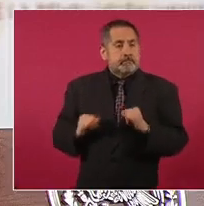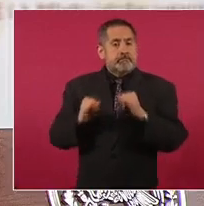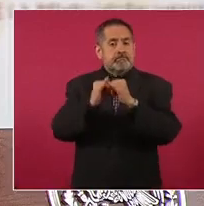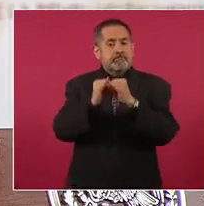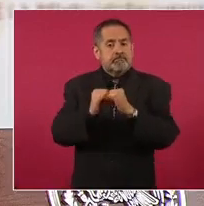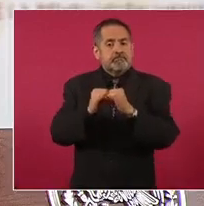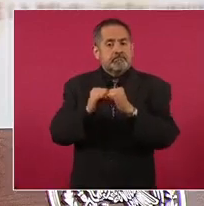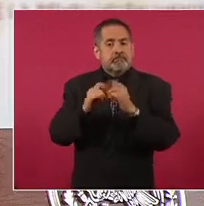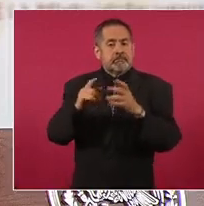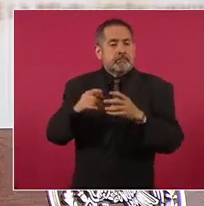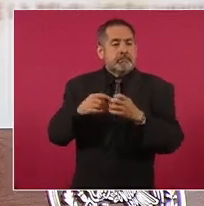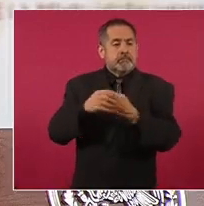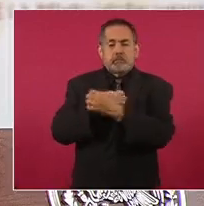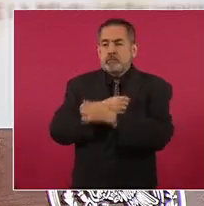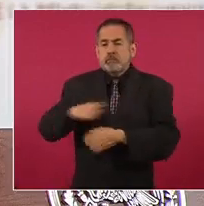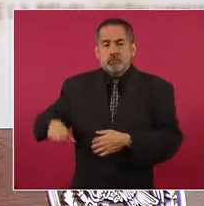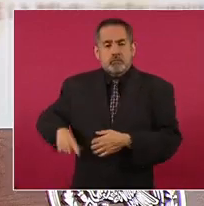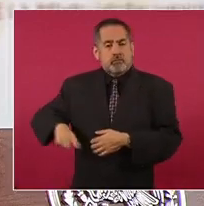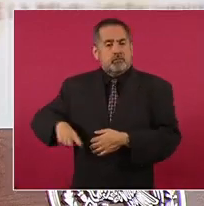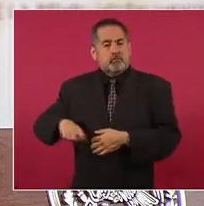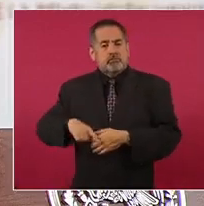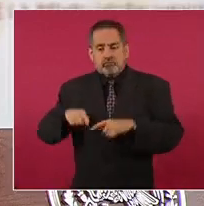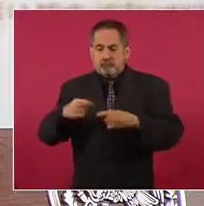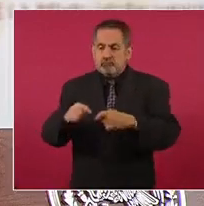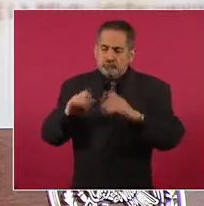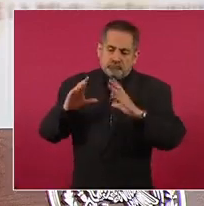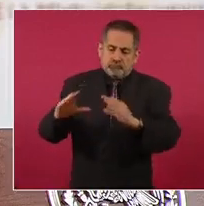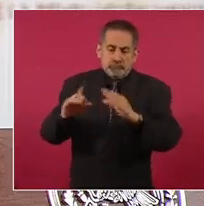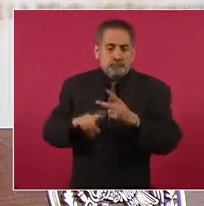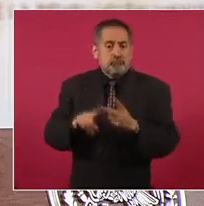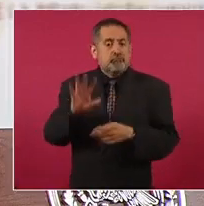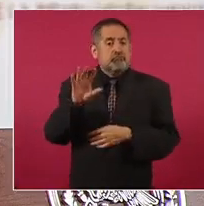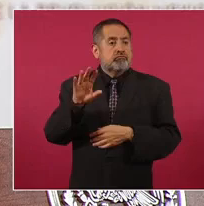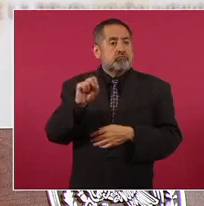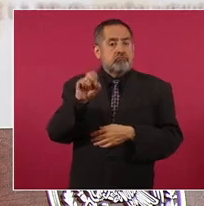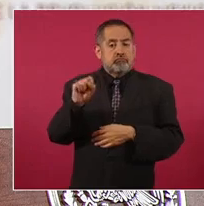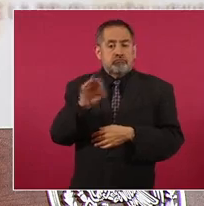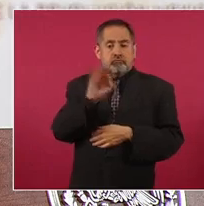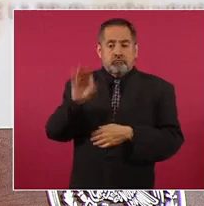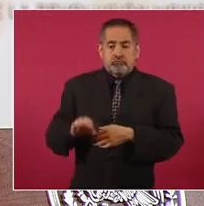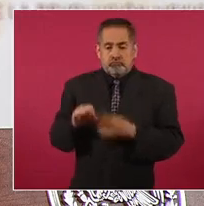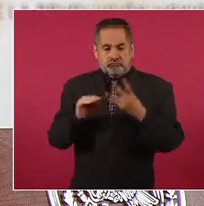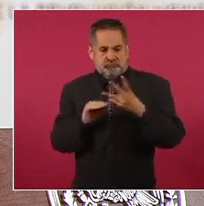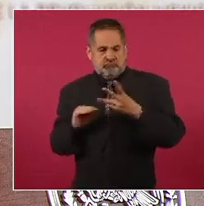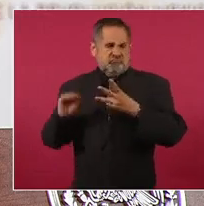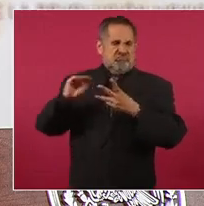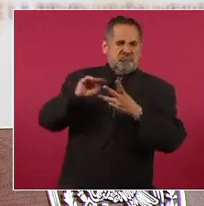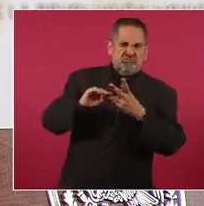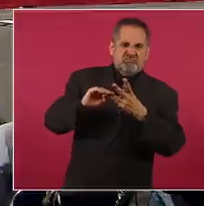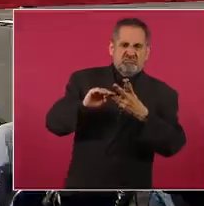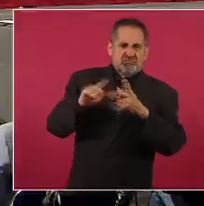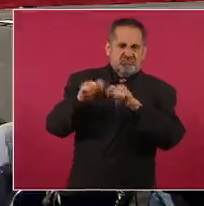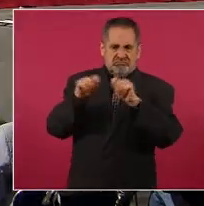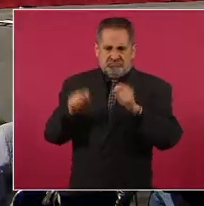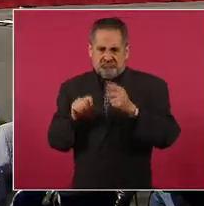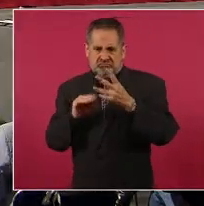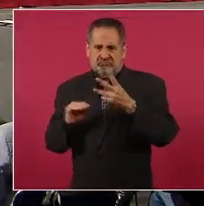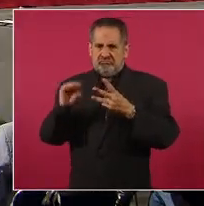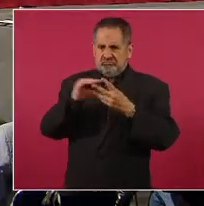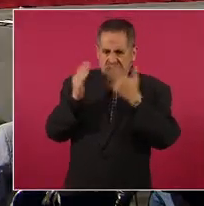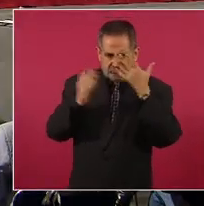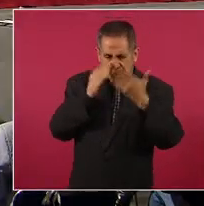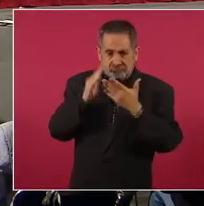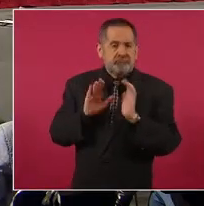educación pública, y un buen porcentaje, el 60% con posgrado. Aquí hemos contado con un